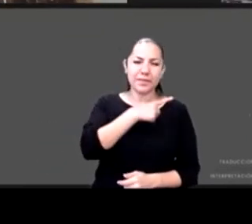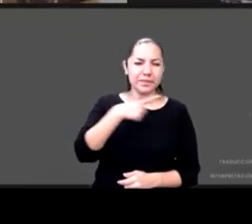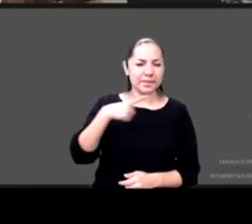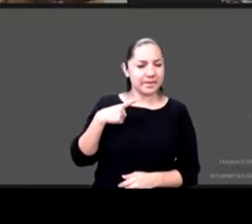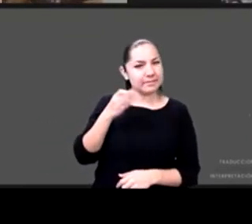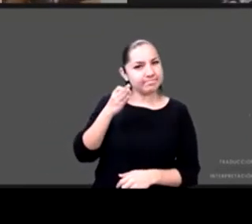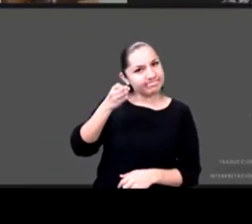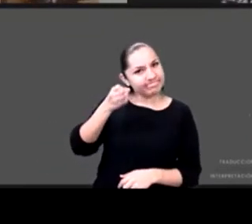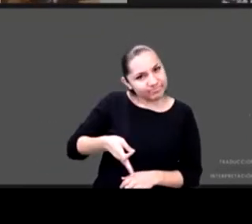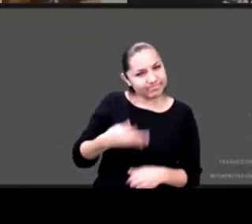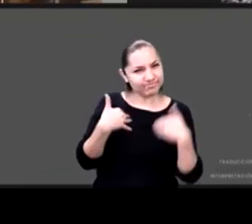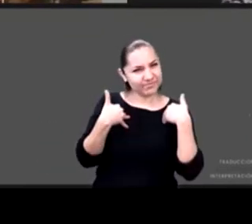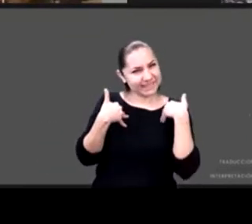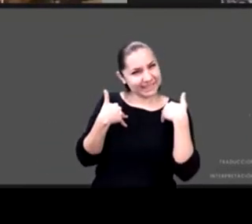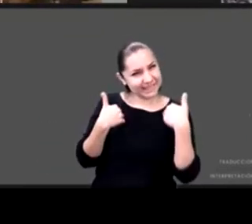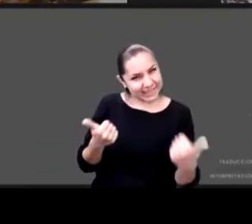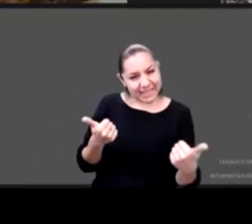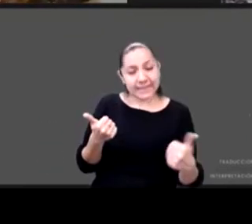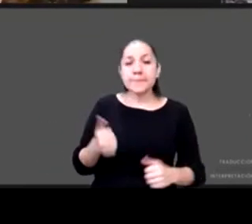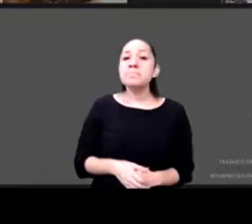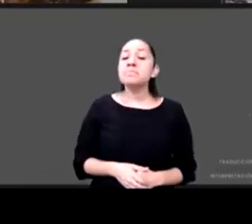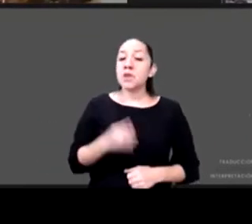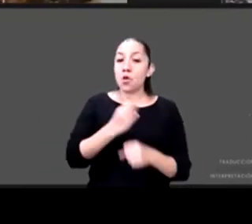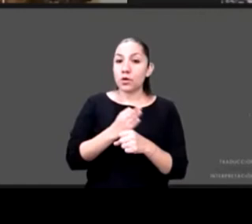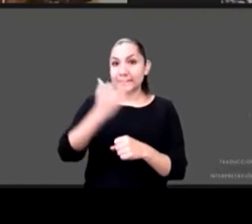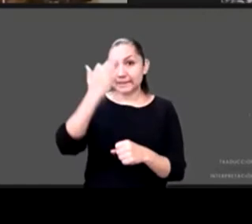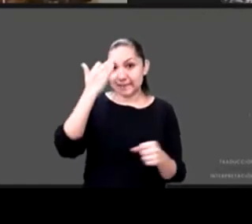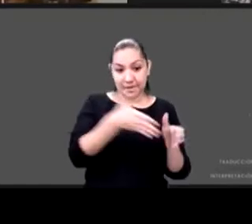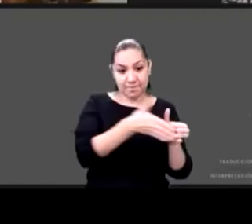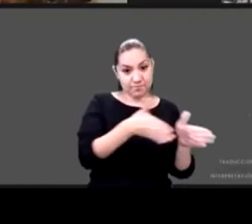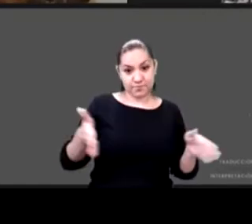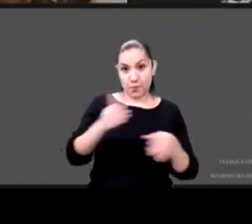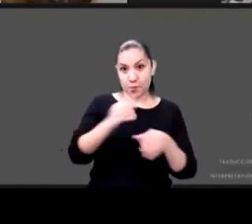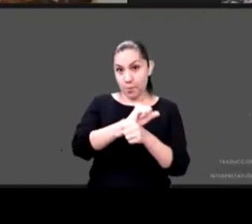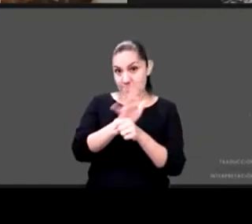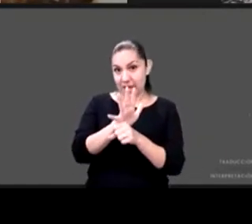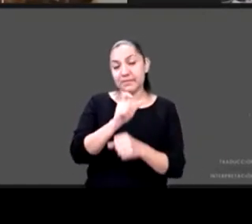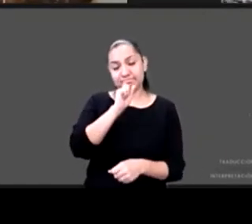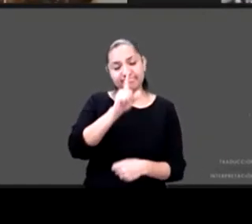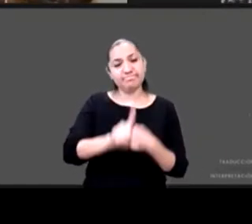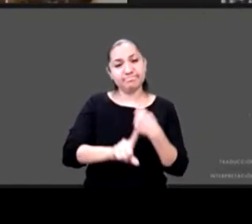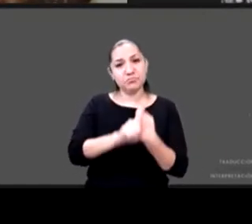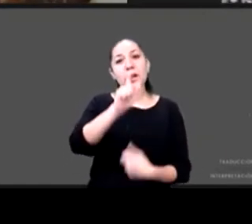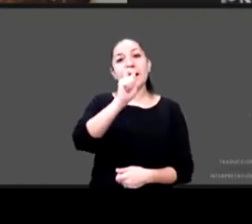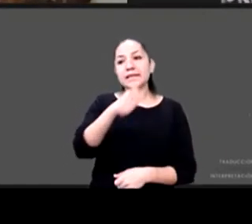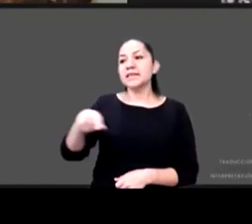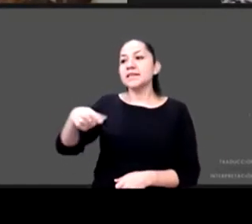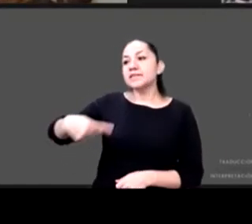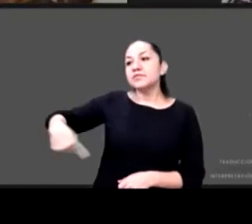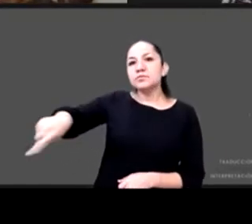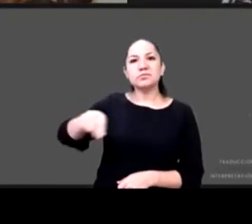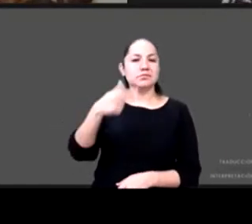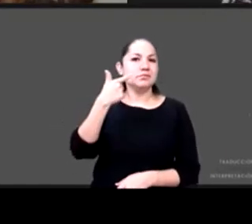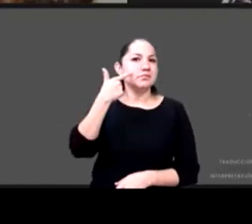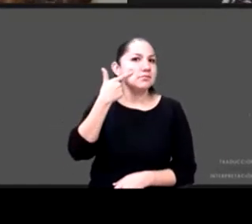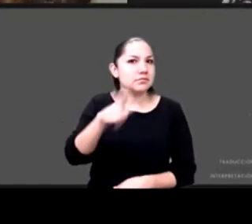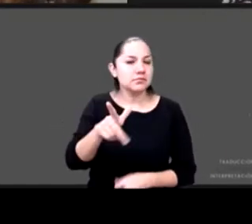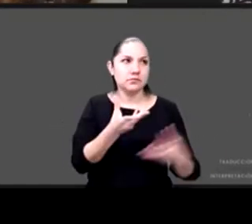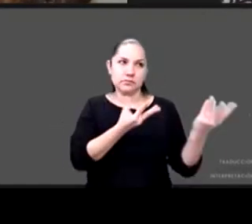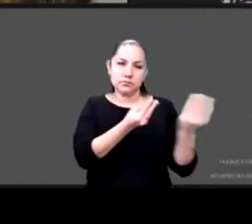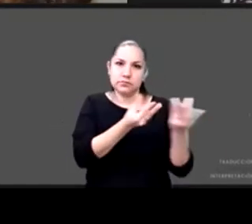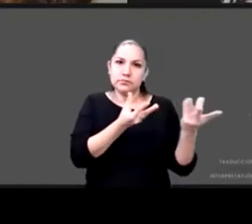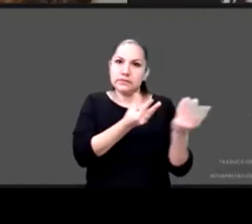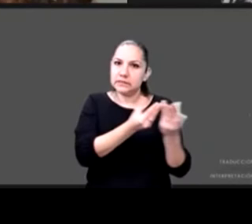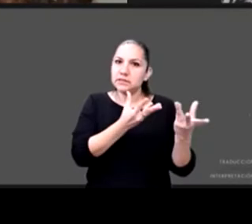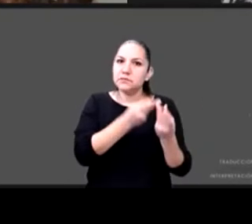espacio. La segunda es, si hay un rechazo, sí, pero también hay mucha necesidad de la parte